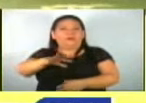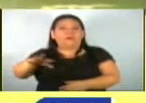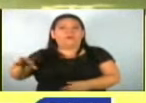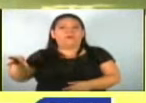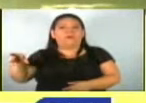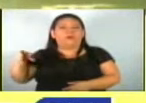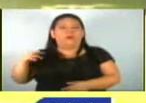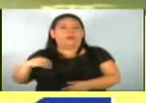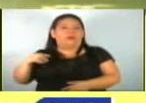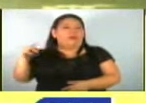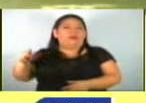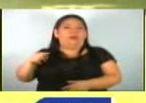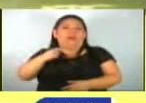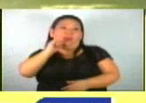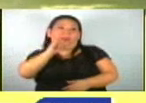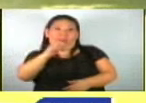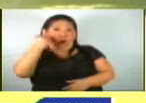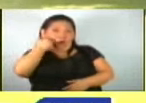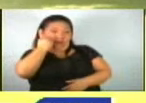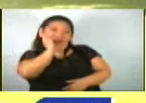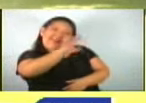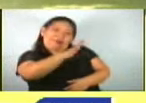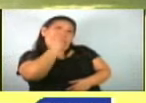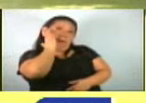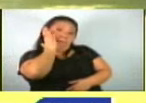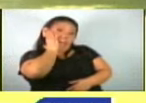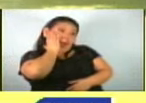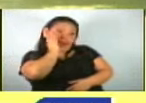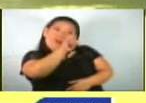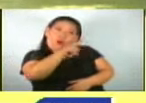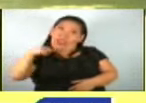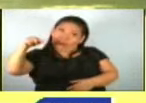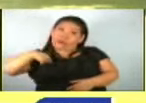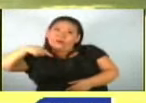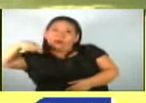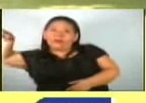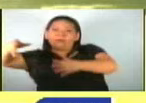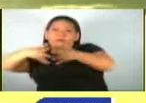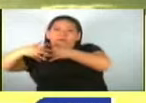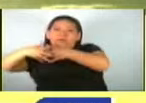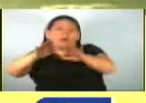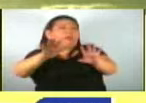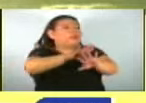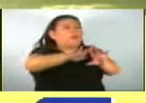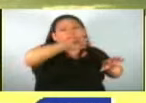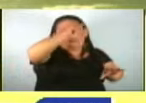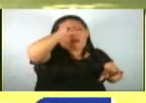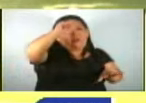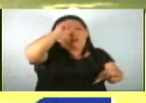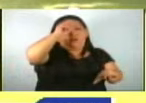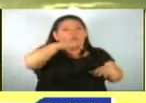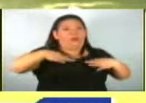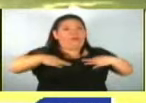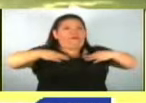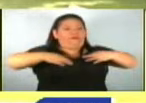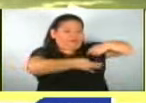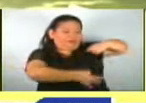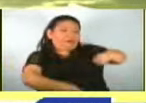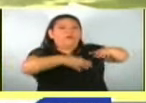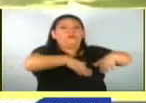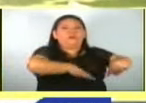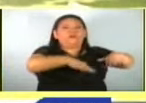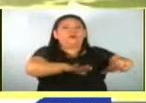lo tremendo es que él le dice a la mamá que él, cuando estuviera allá, ella iba a dejar su máquina porque ella es costurera.